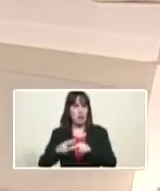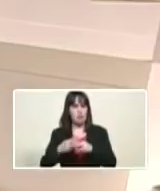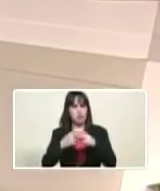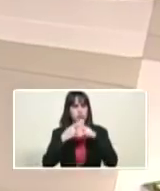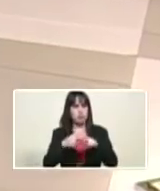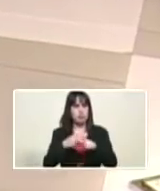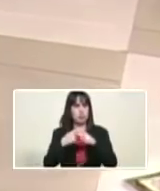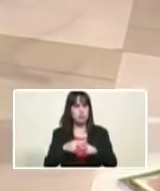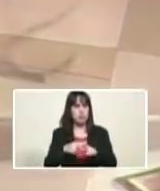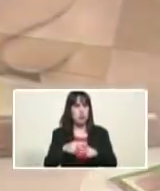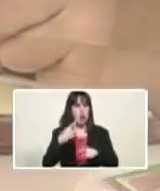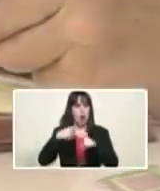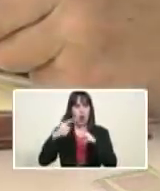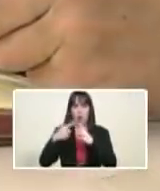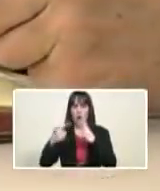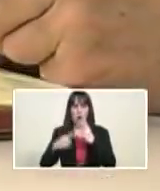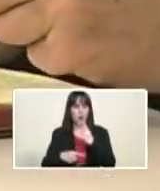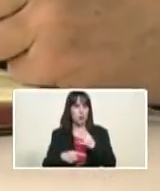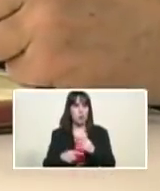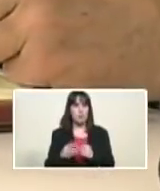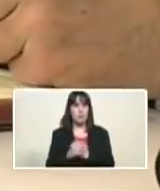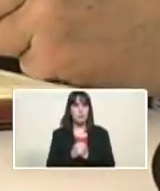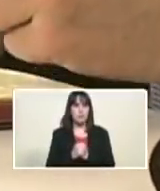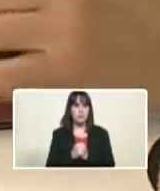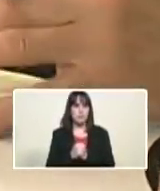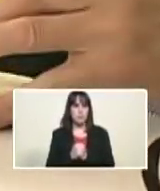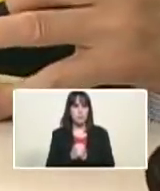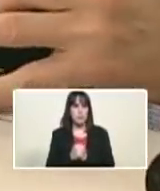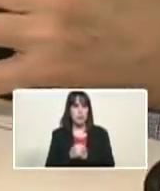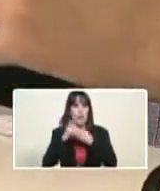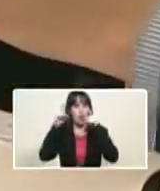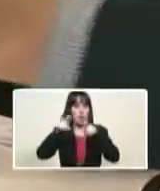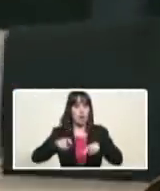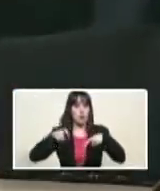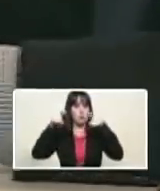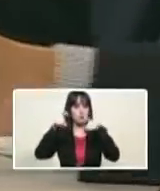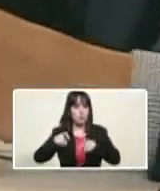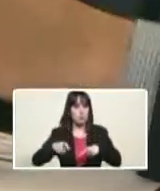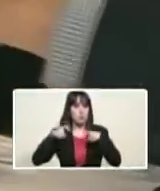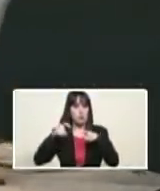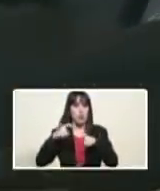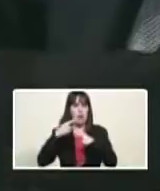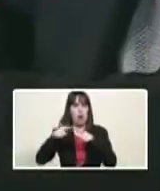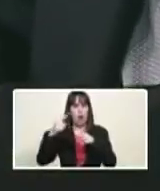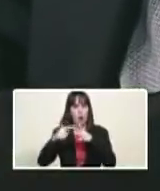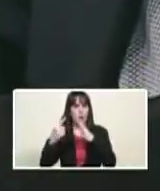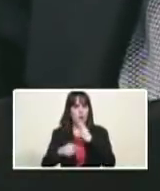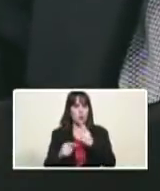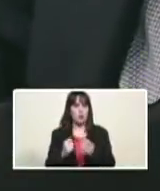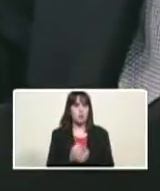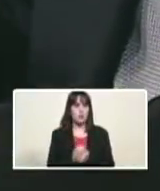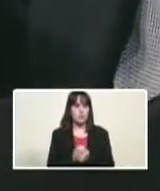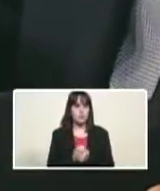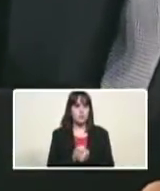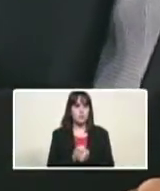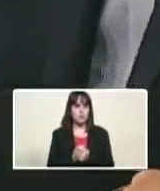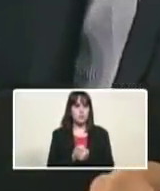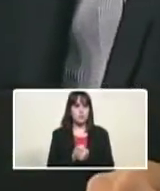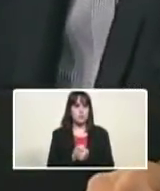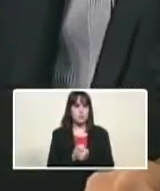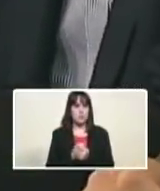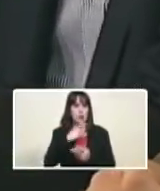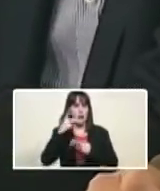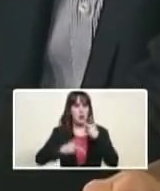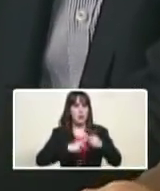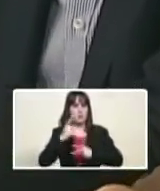aluminio, cemento, agricultura, etcétera. Elevar la producción de